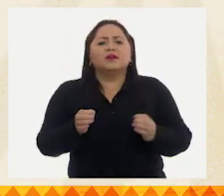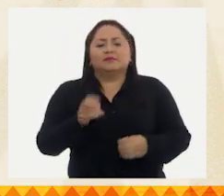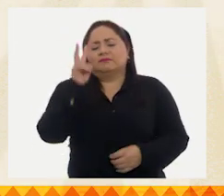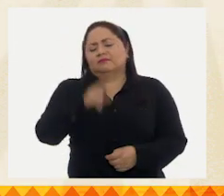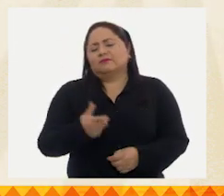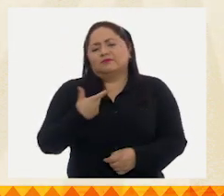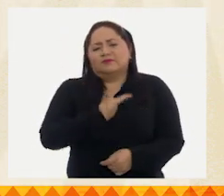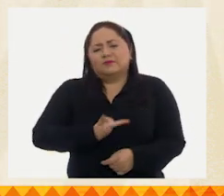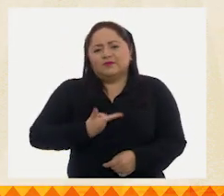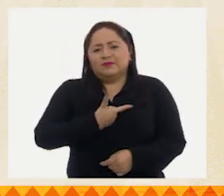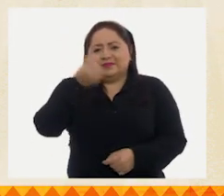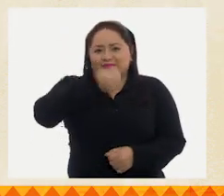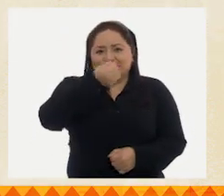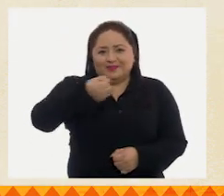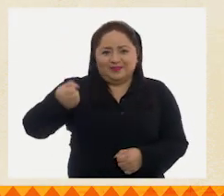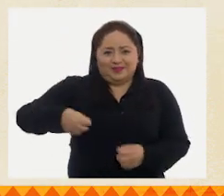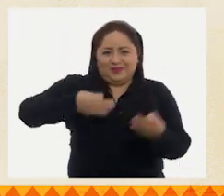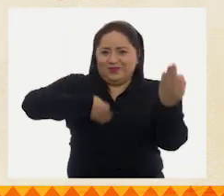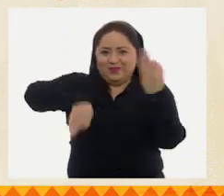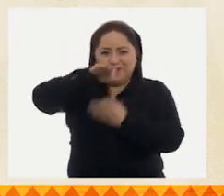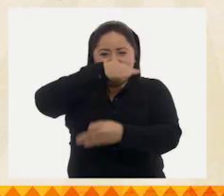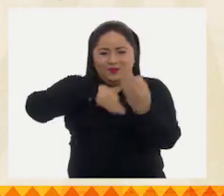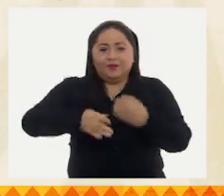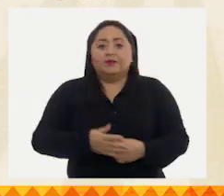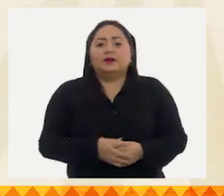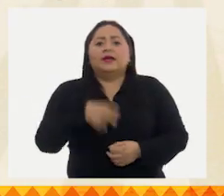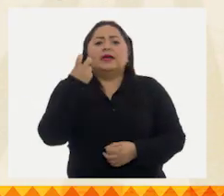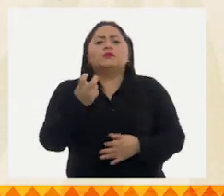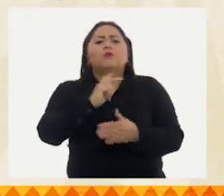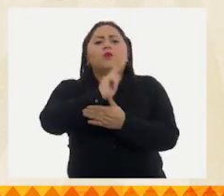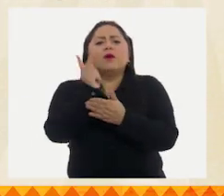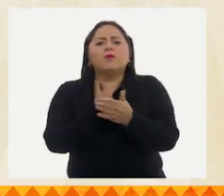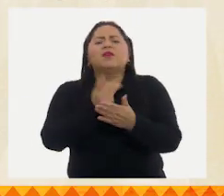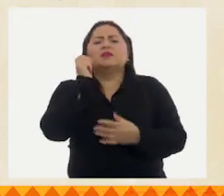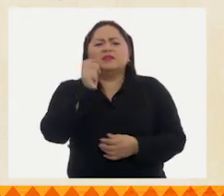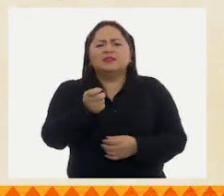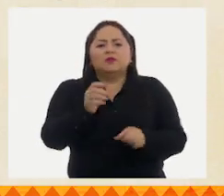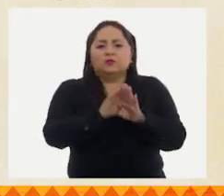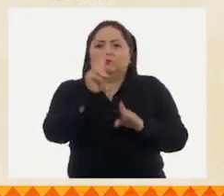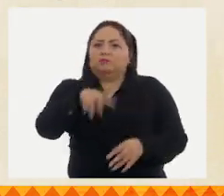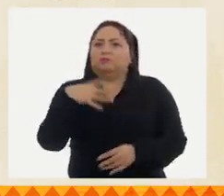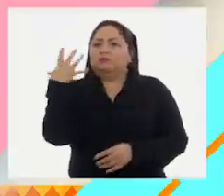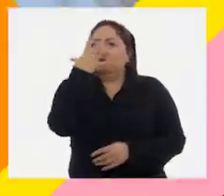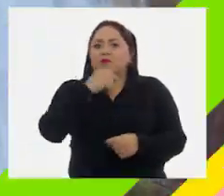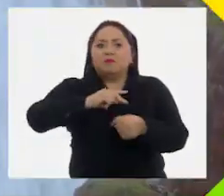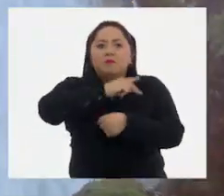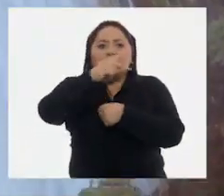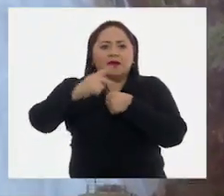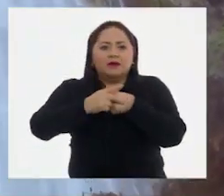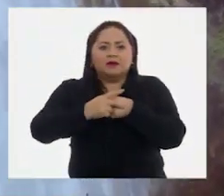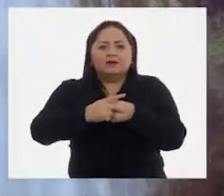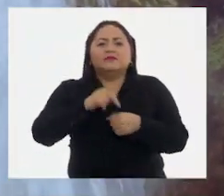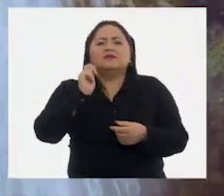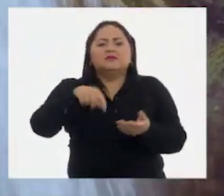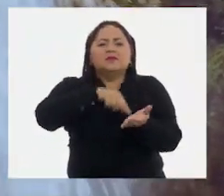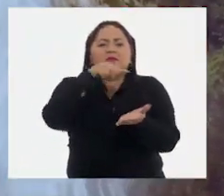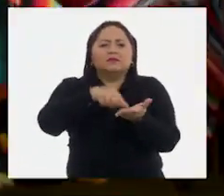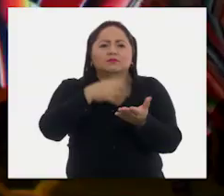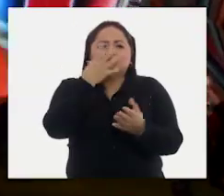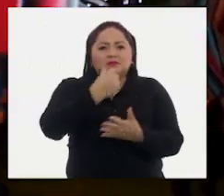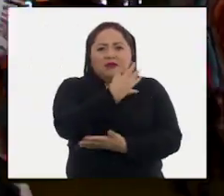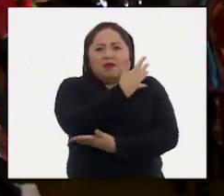Me da mucho gusto saludarlas y saludarlos. Este programa trata de nuestro maravilloso país, sobre sus riquezas